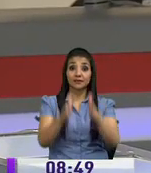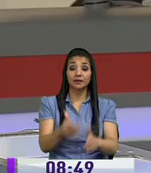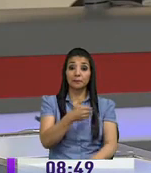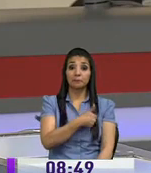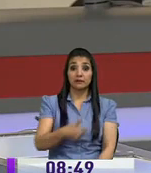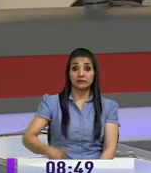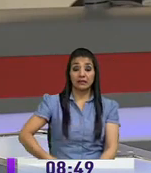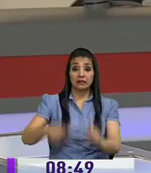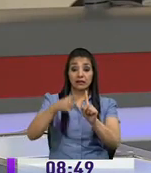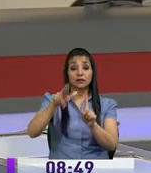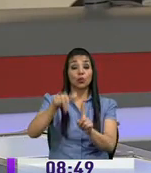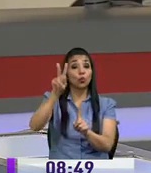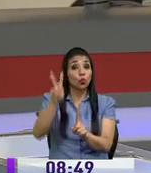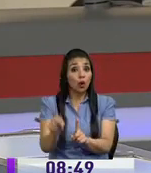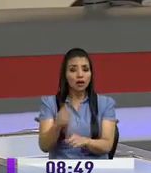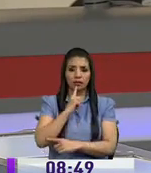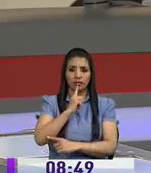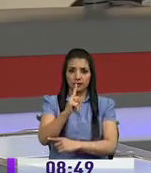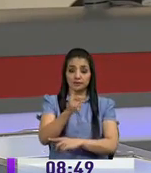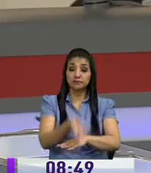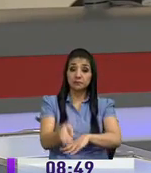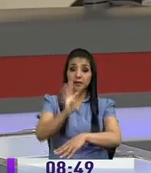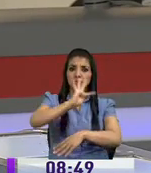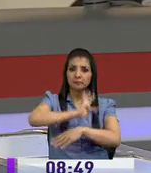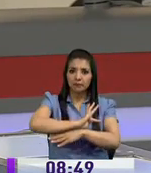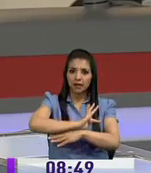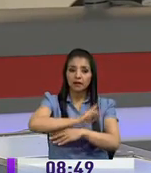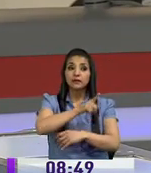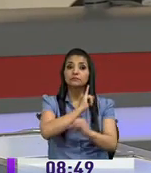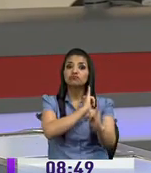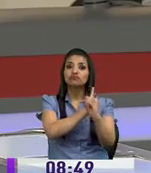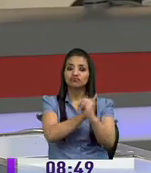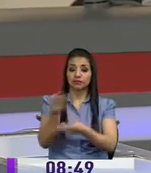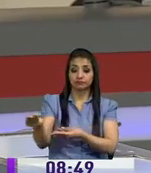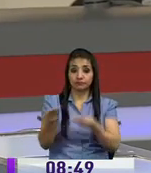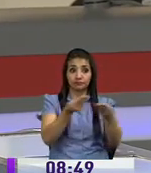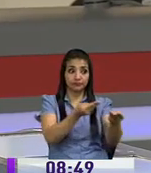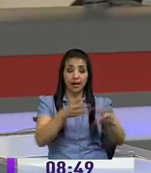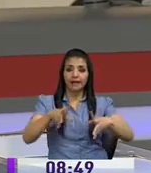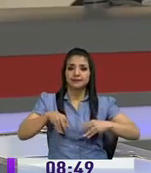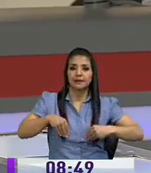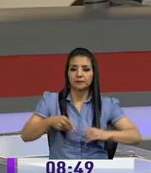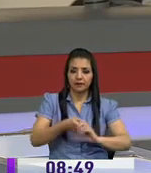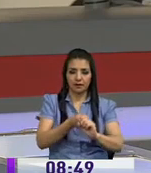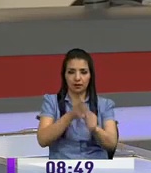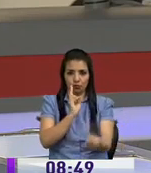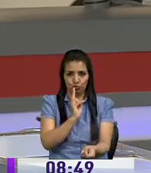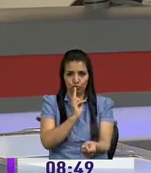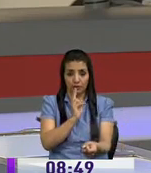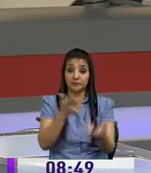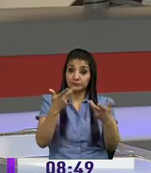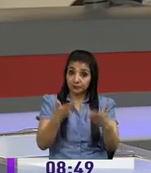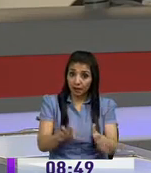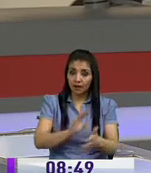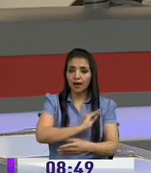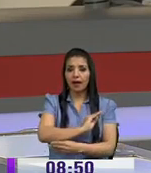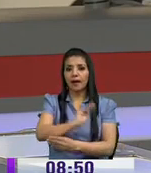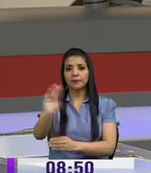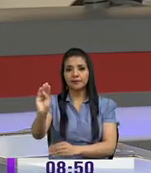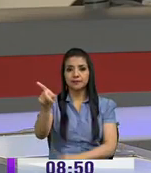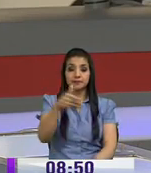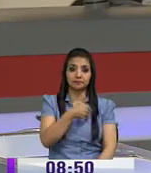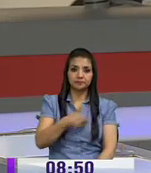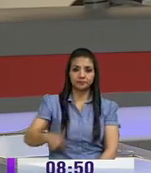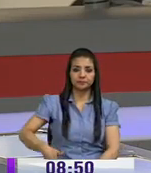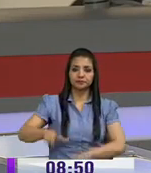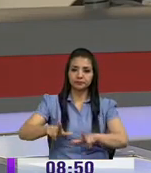Sebastián Roldán, mencionó que es la Asamblea la entidad que debe aceptar la renuncia de María Alejandra Vicuña. Esta deberá notificar al presidente de la